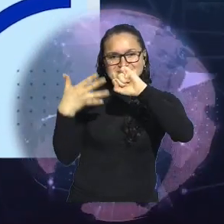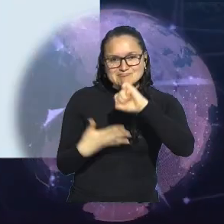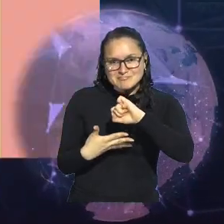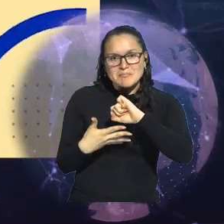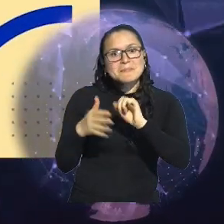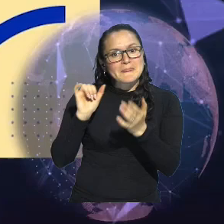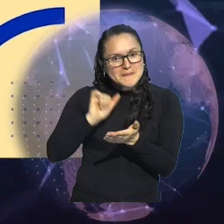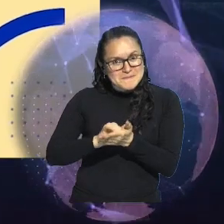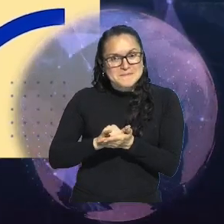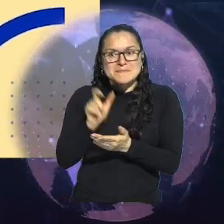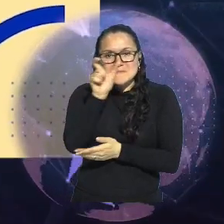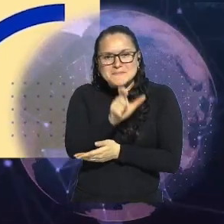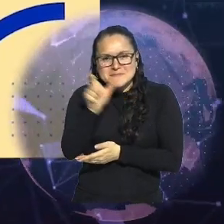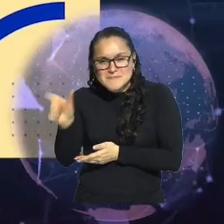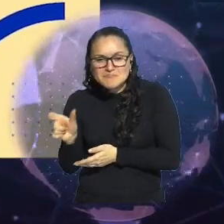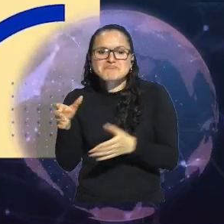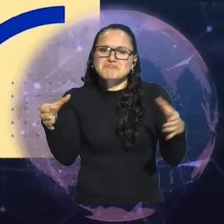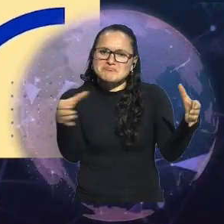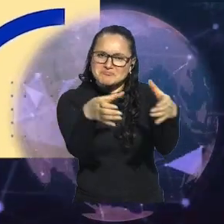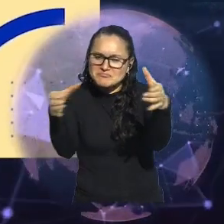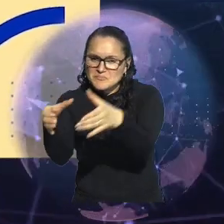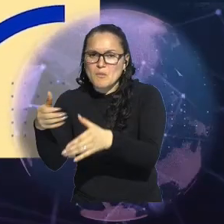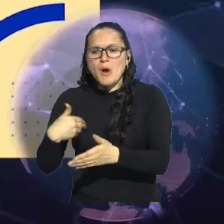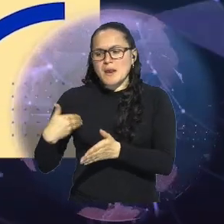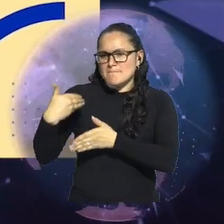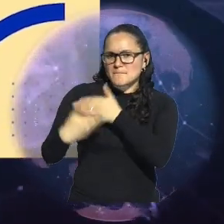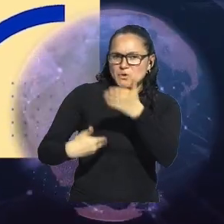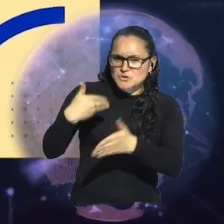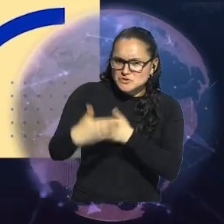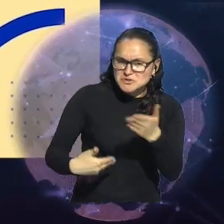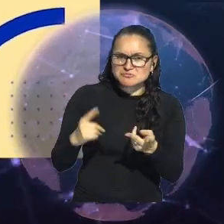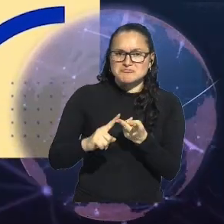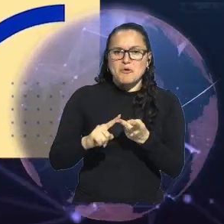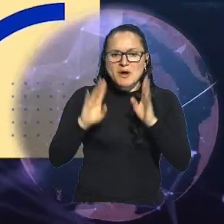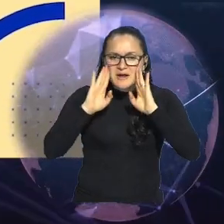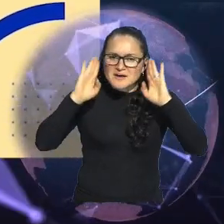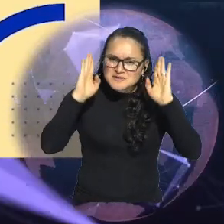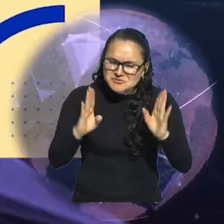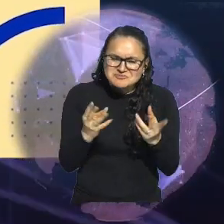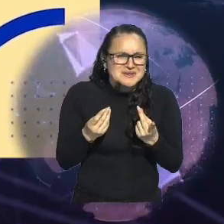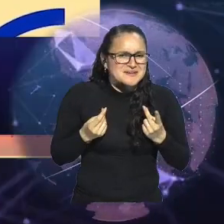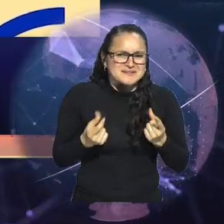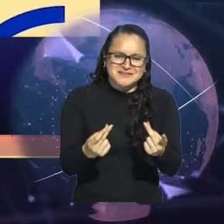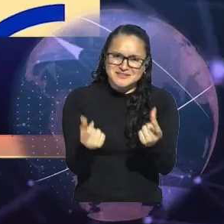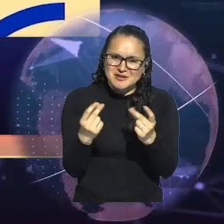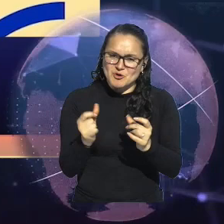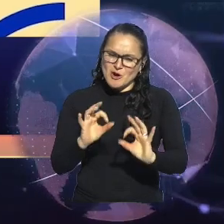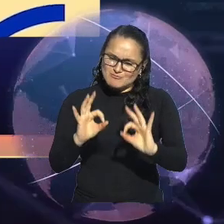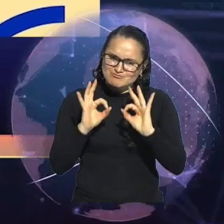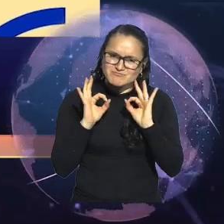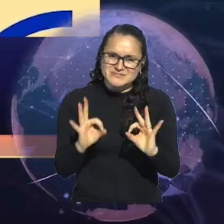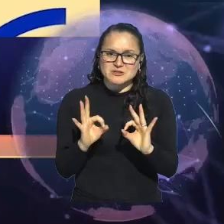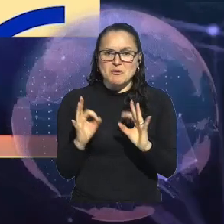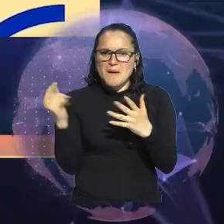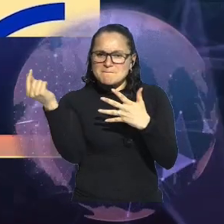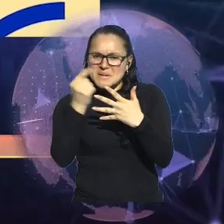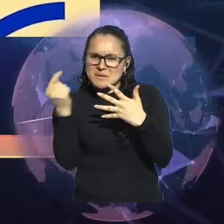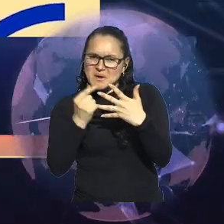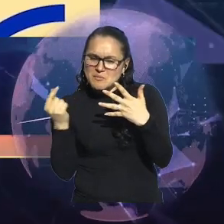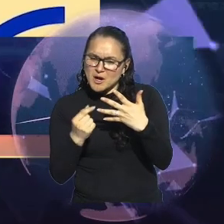ciudadanos y grupos de valor trámites y servicios ágiles y eficientes implementando mecanismos de confianza